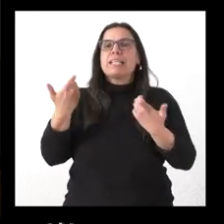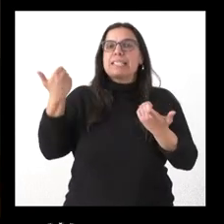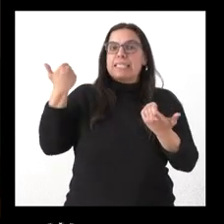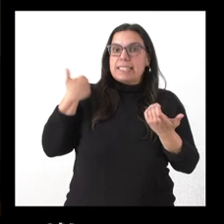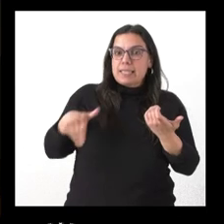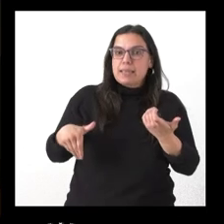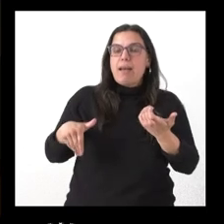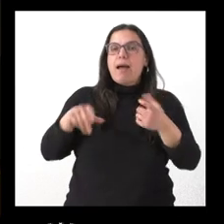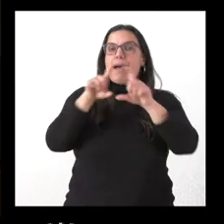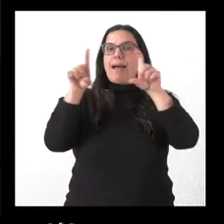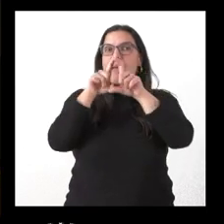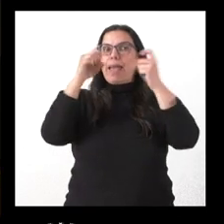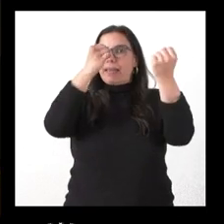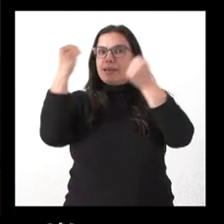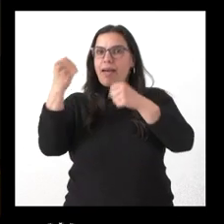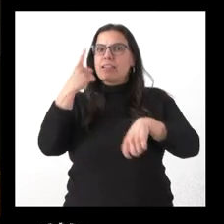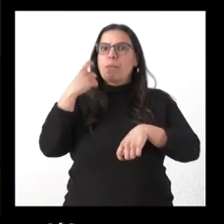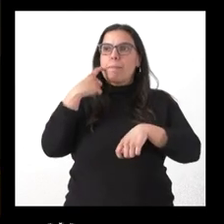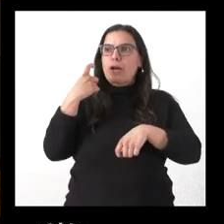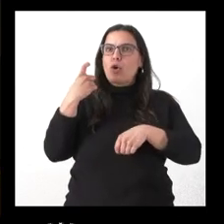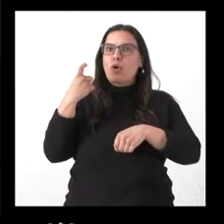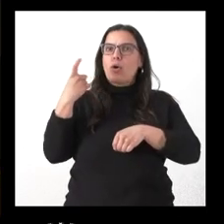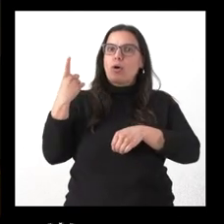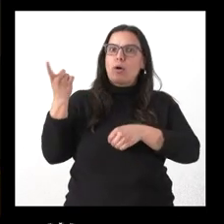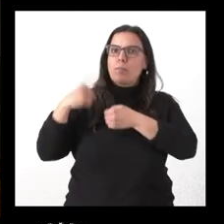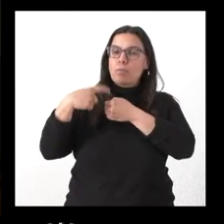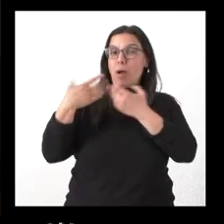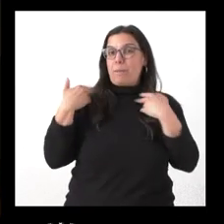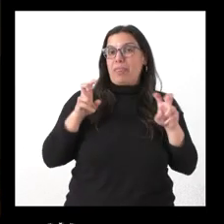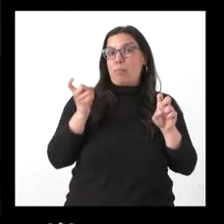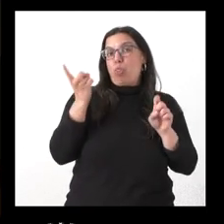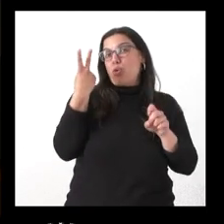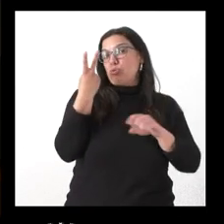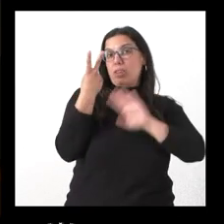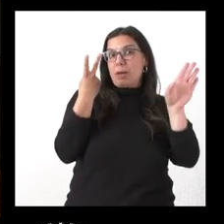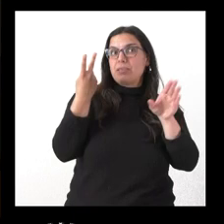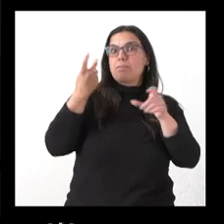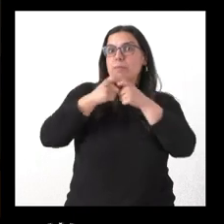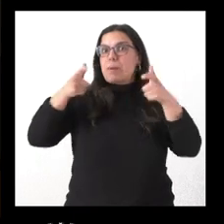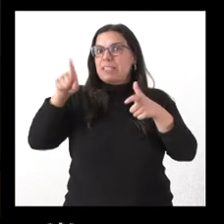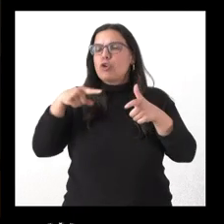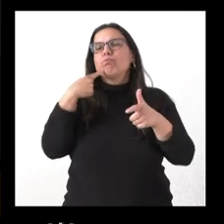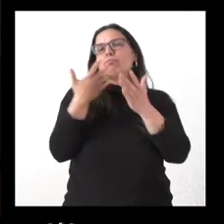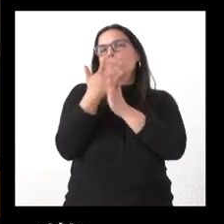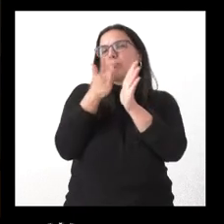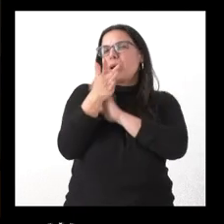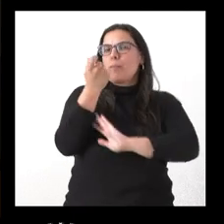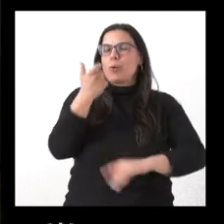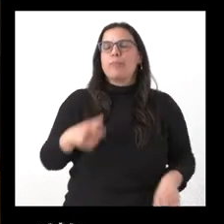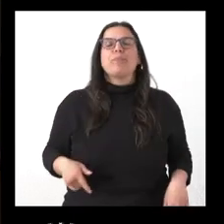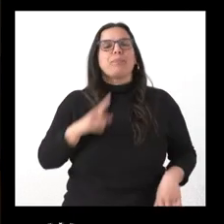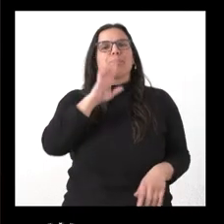más entidades bancarias que creo que inicialmente solo había dos que nos explique un poco la situación gracias Sí